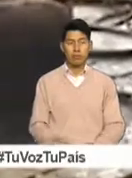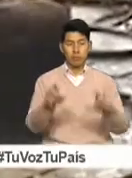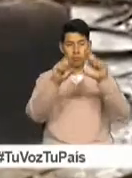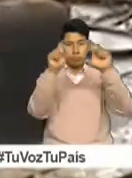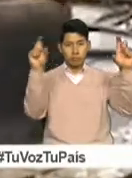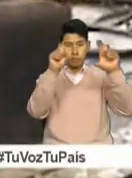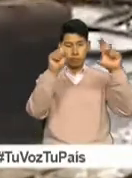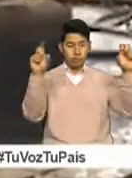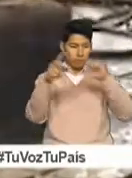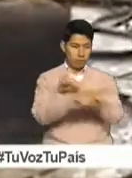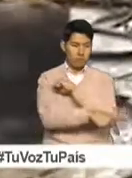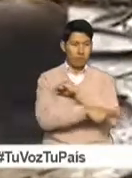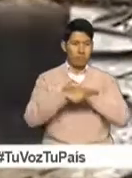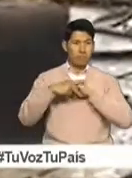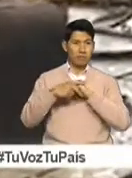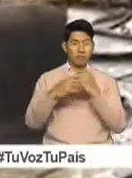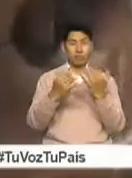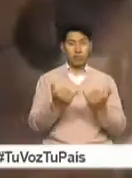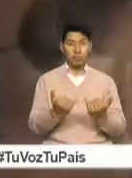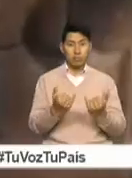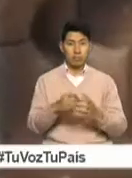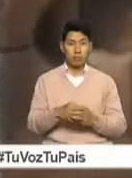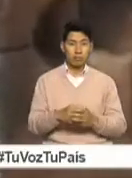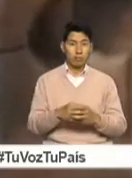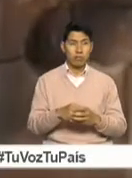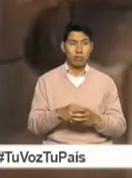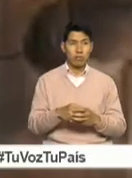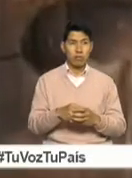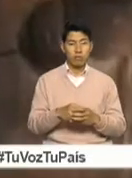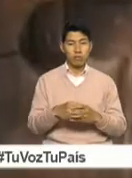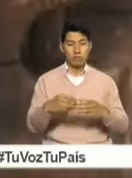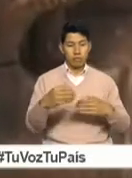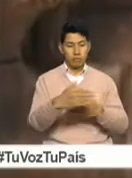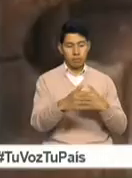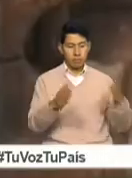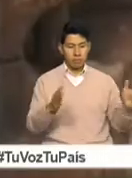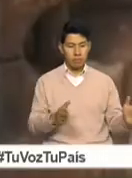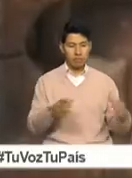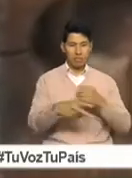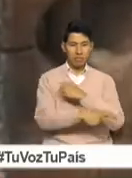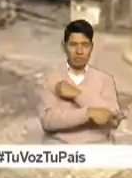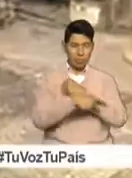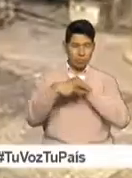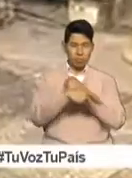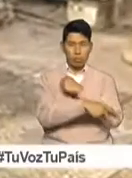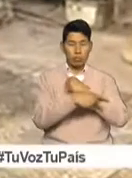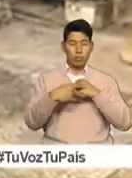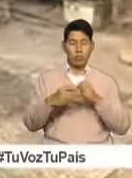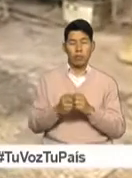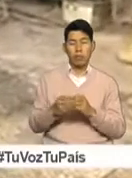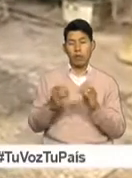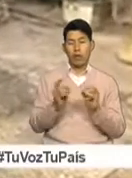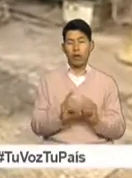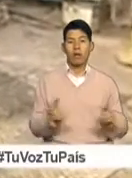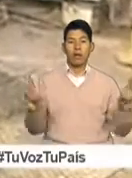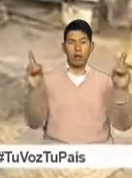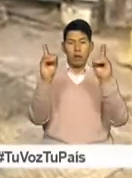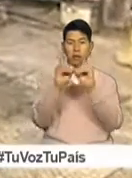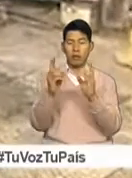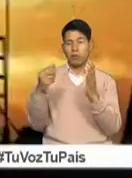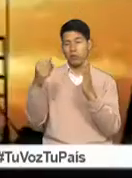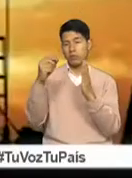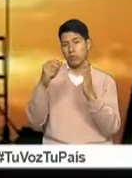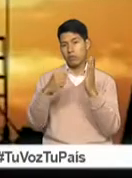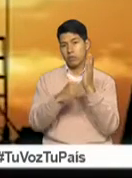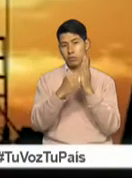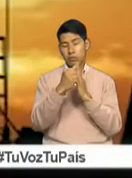institución que al momento desarrolla explotación petrolera en el bloque 43 del itt según datos del ministerio de hidrocarburos la producción del campo